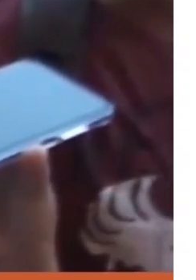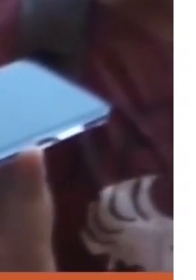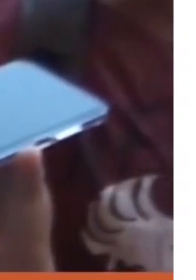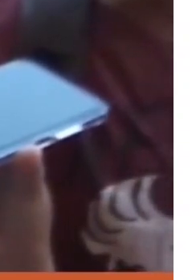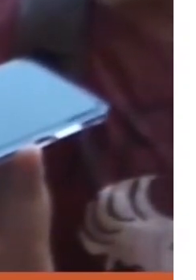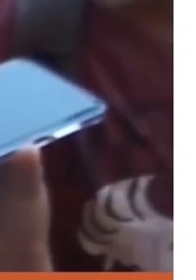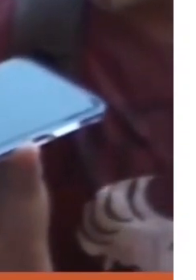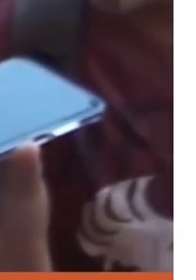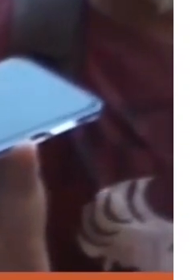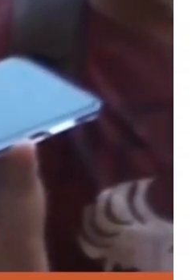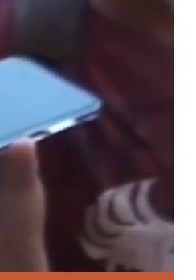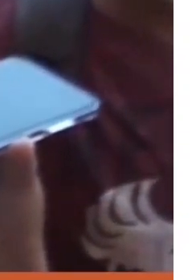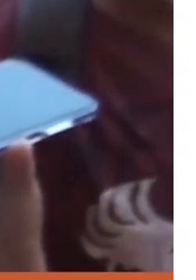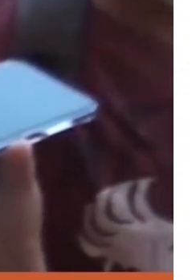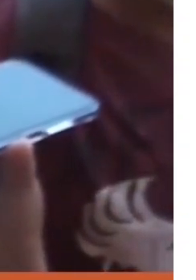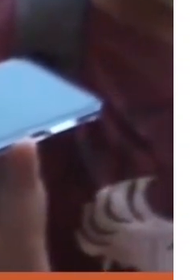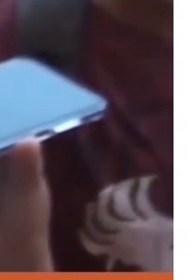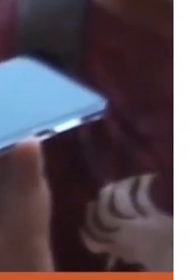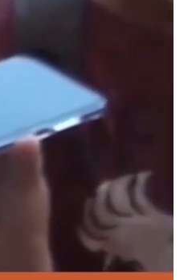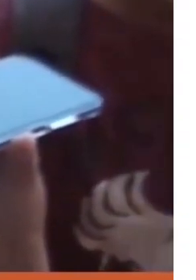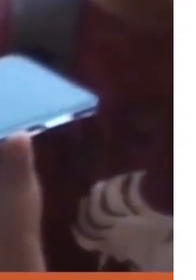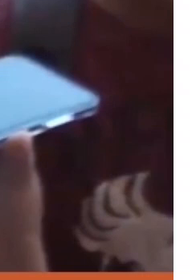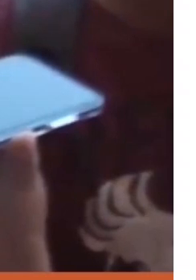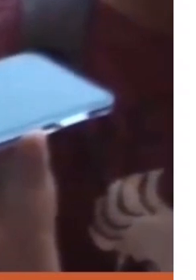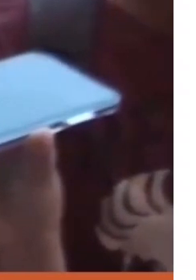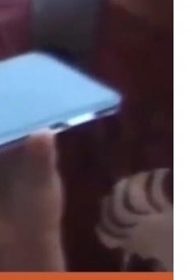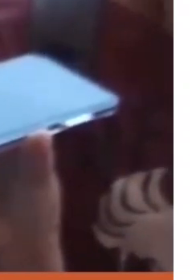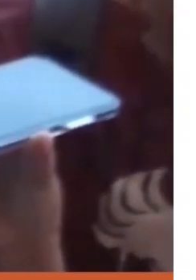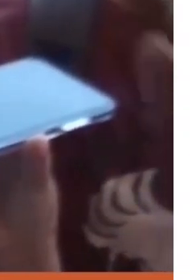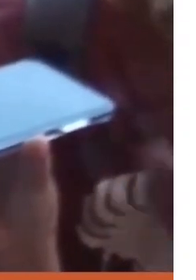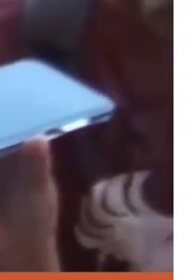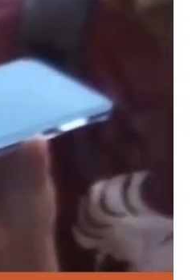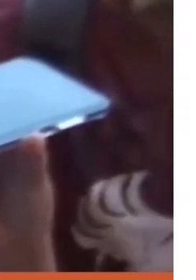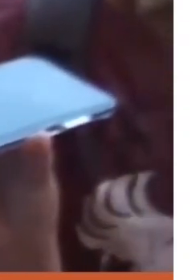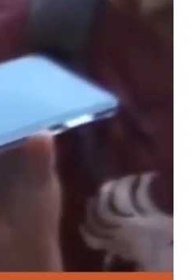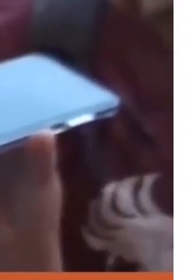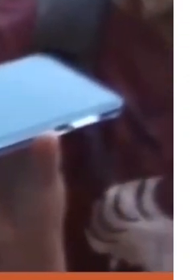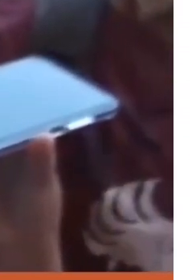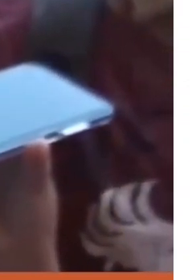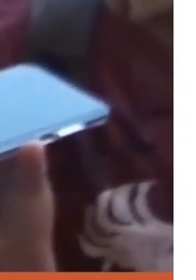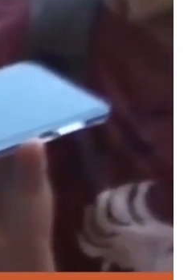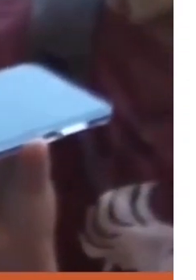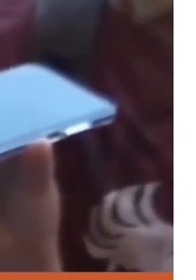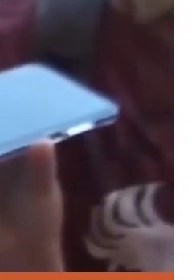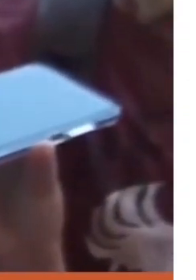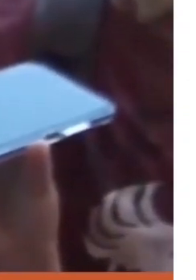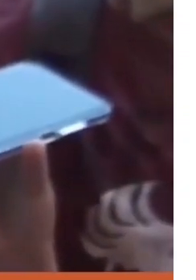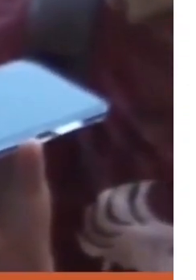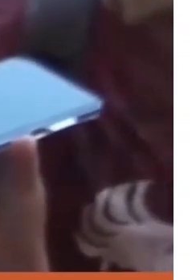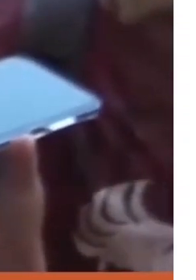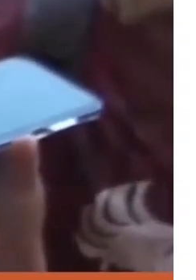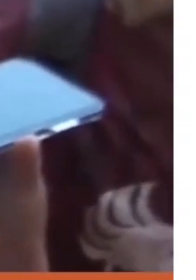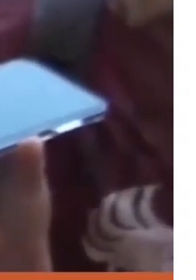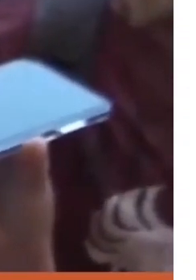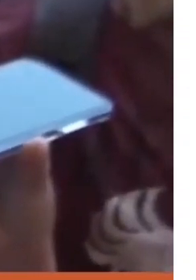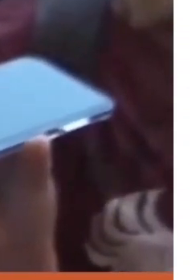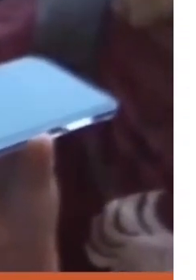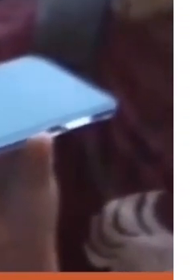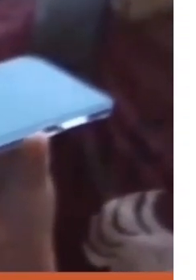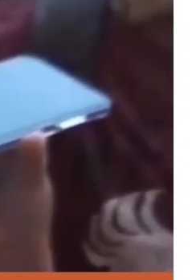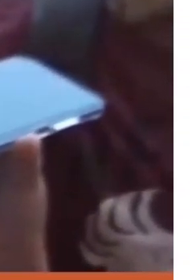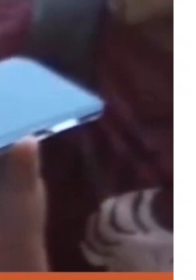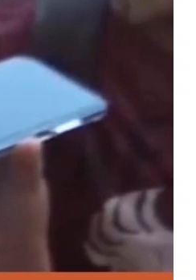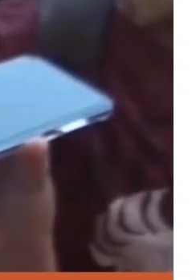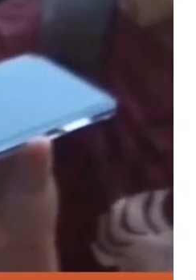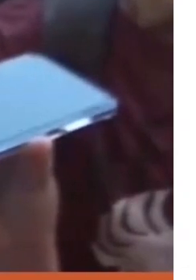hubiera un especialista en el mundo, si hubiera un brujo, si hubiera un pitonizo que nos